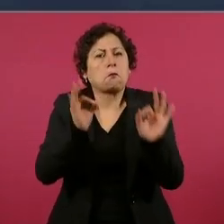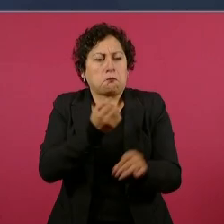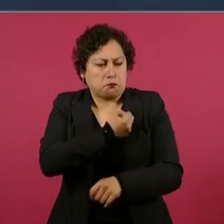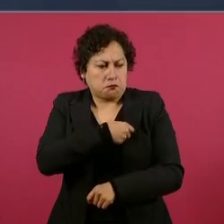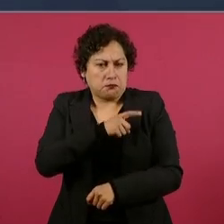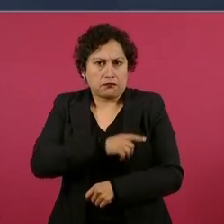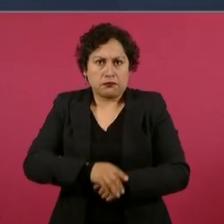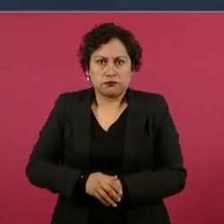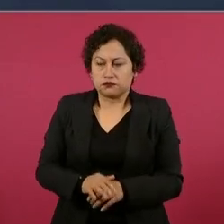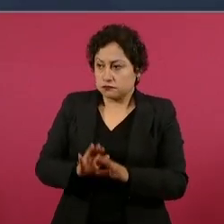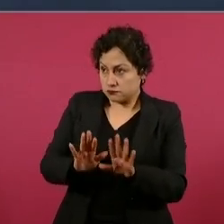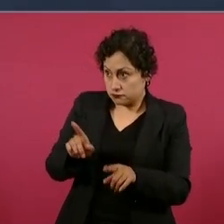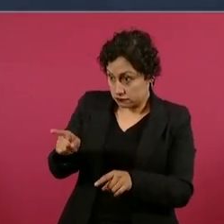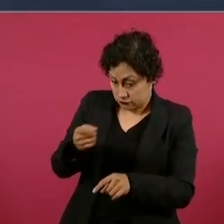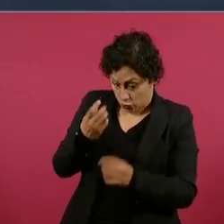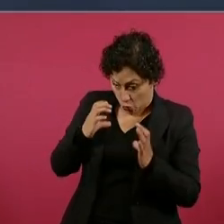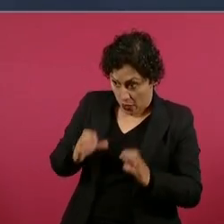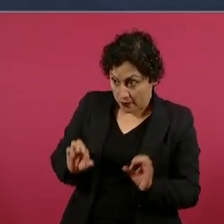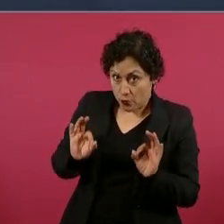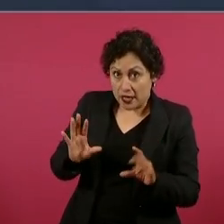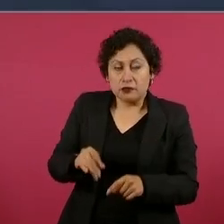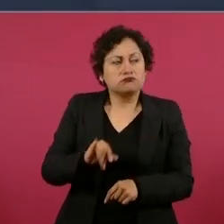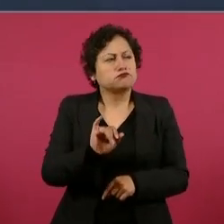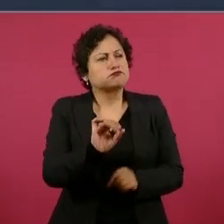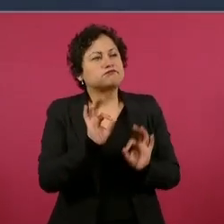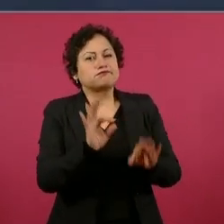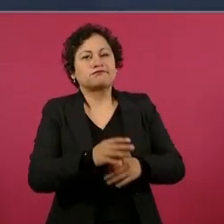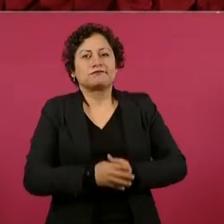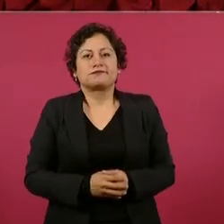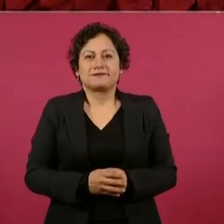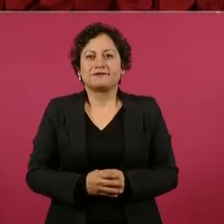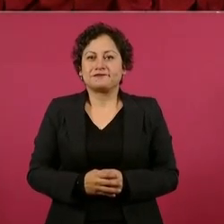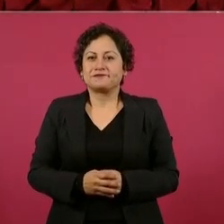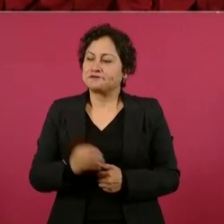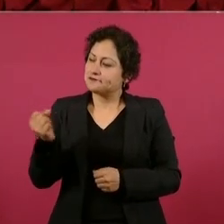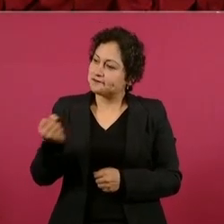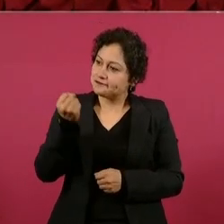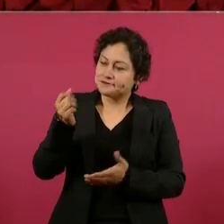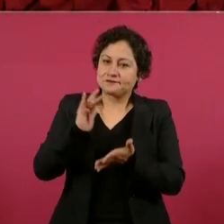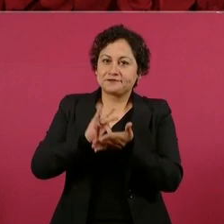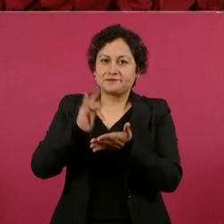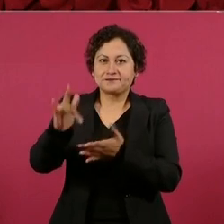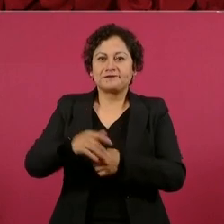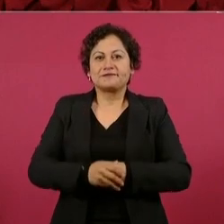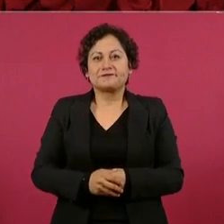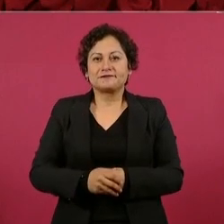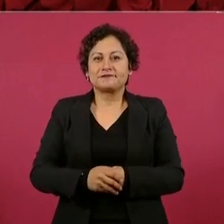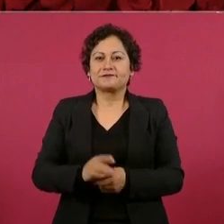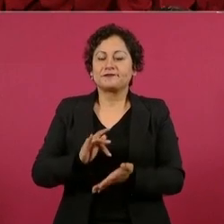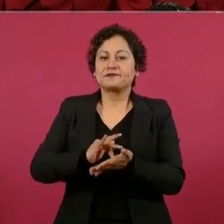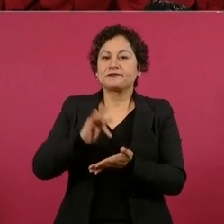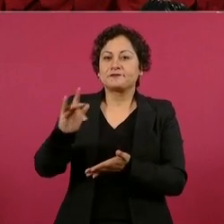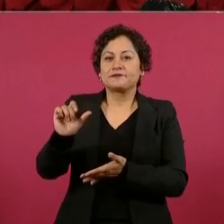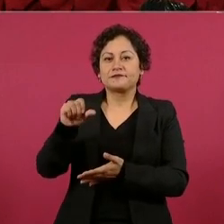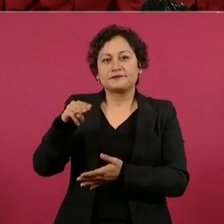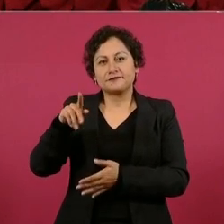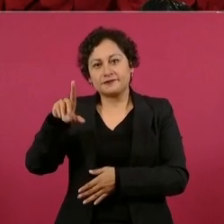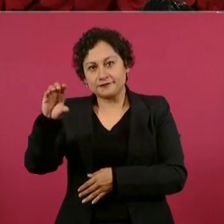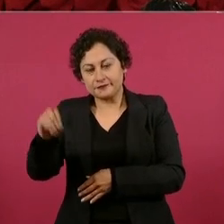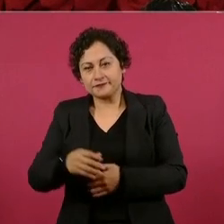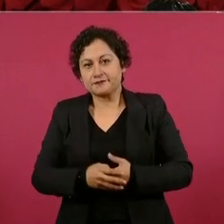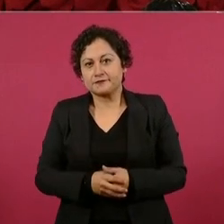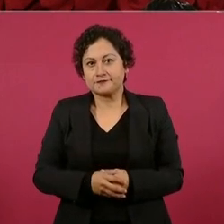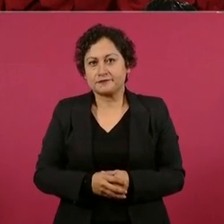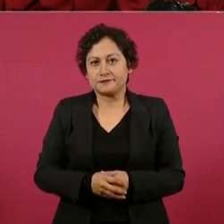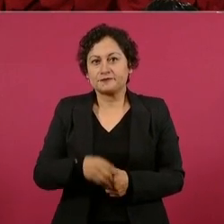Hablo de salud física. En este, sí, de salud, ¿sí?, física. Sí, bien. Sí, muy bien. Pues suerte, Andrés Manuel. Muchas gracias. Muchas gracias. Muchísimas gracias. Gracias a Andrés Manuel López Obrador.